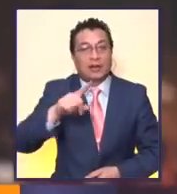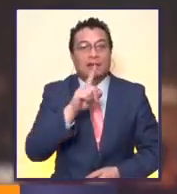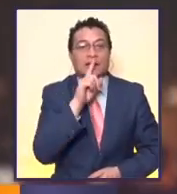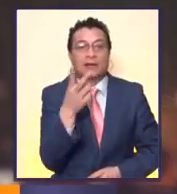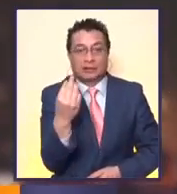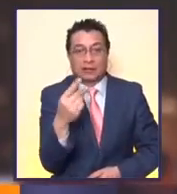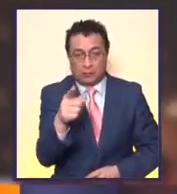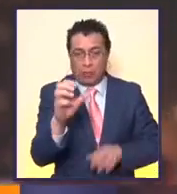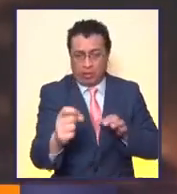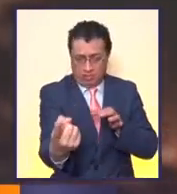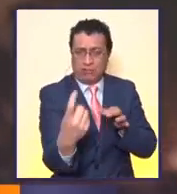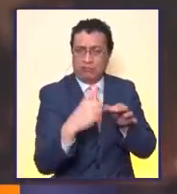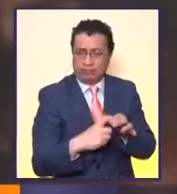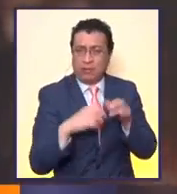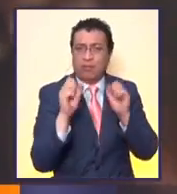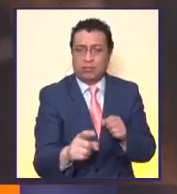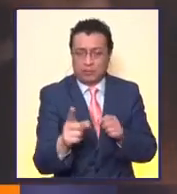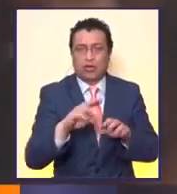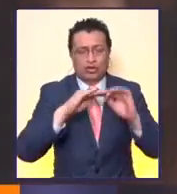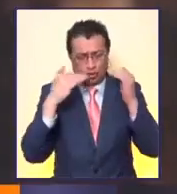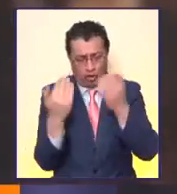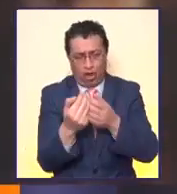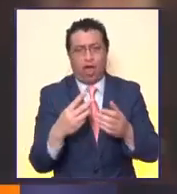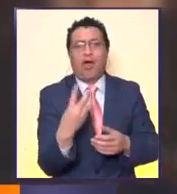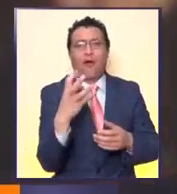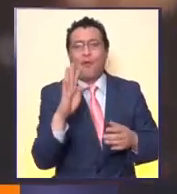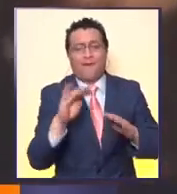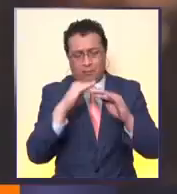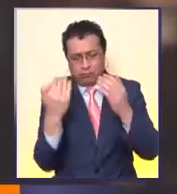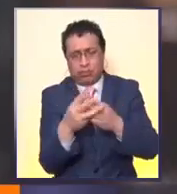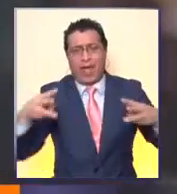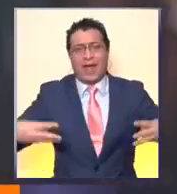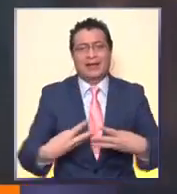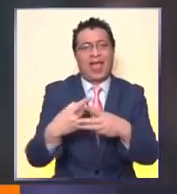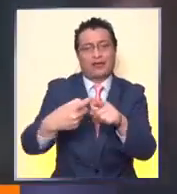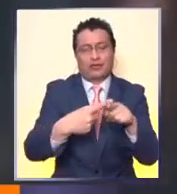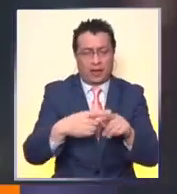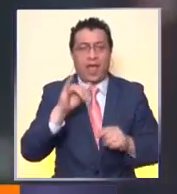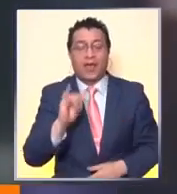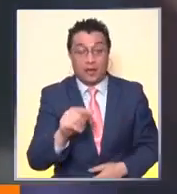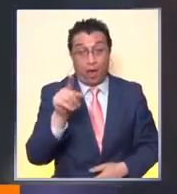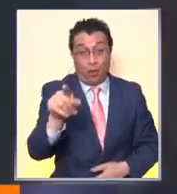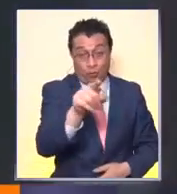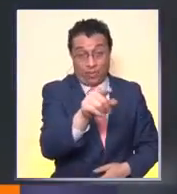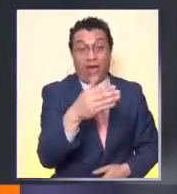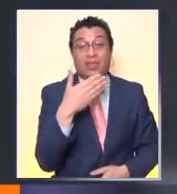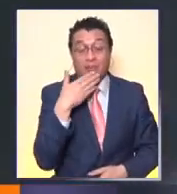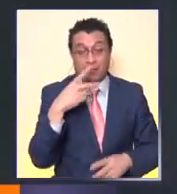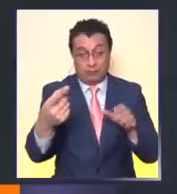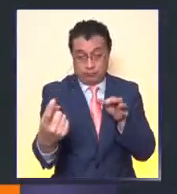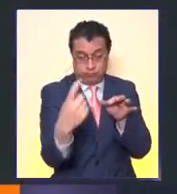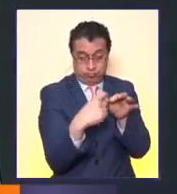sumarte y hacer parte también de todas nuestras plataformas y redes sociales y por supuesto a ustedes que ya nos siguen